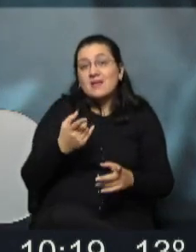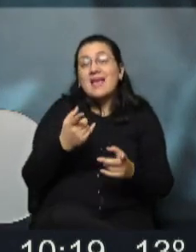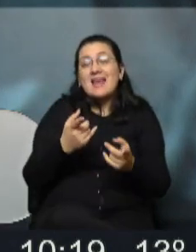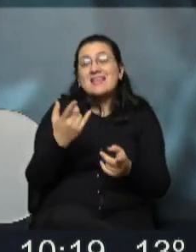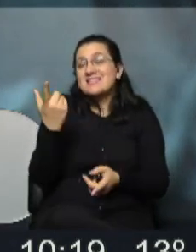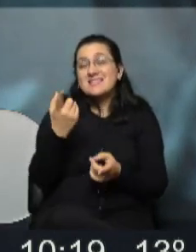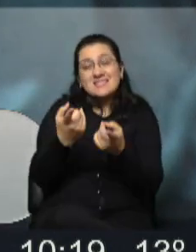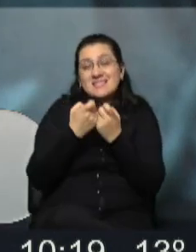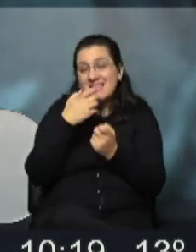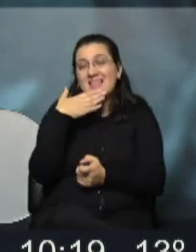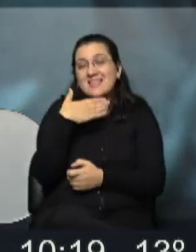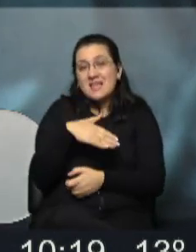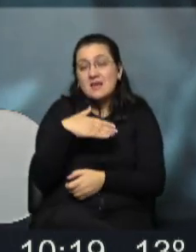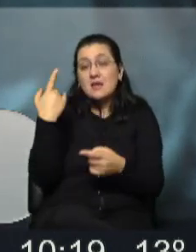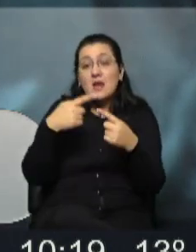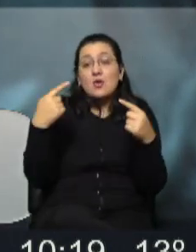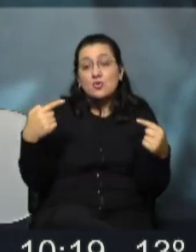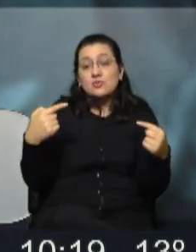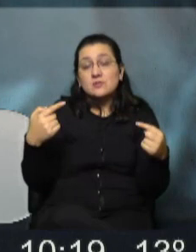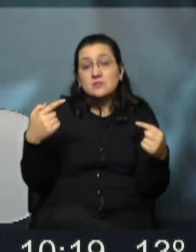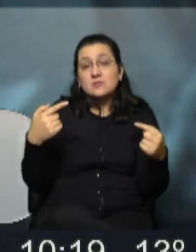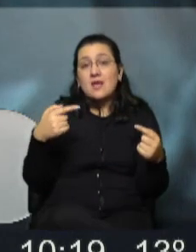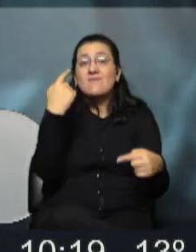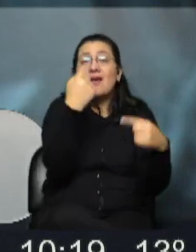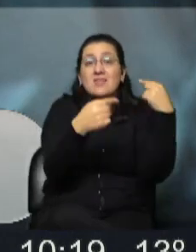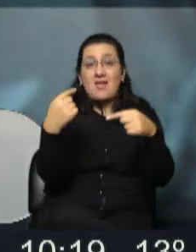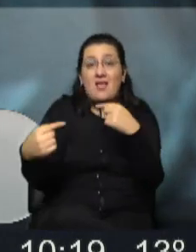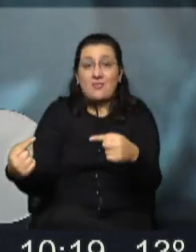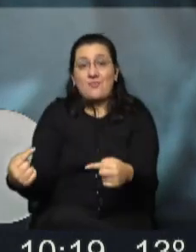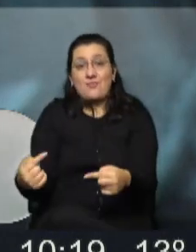que las cosas han variado mucho,